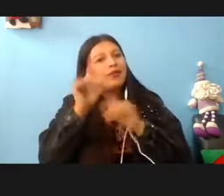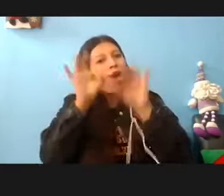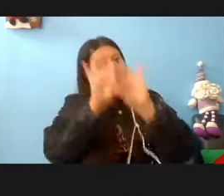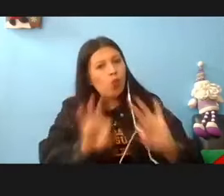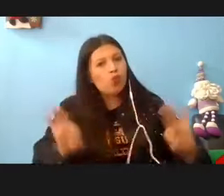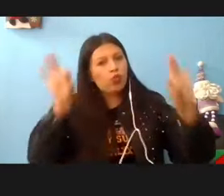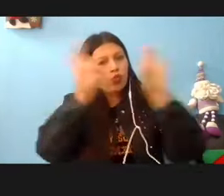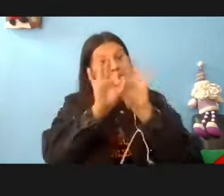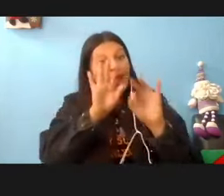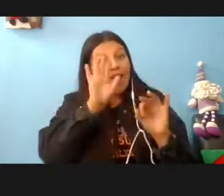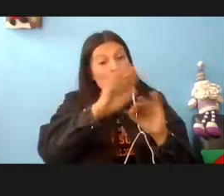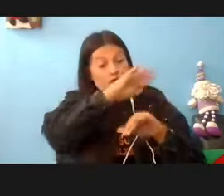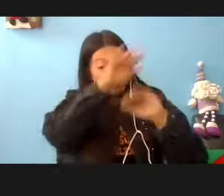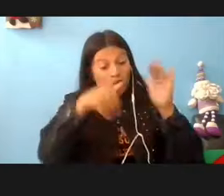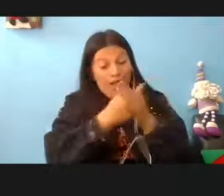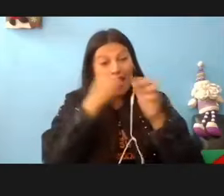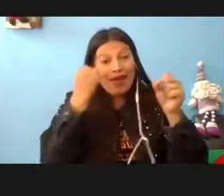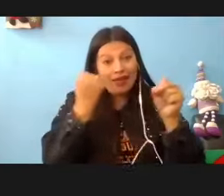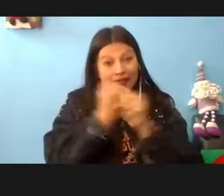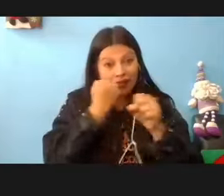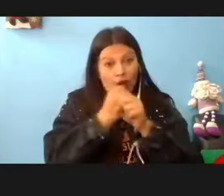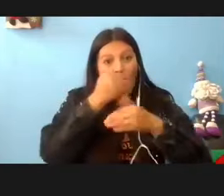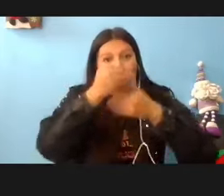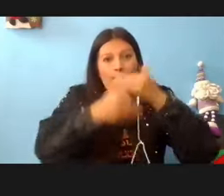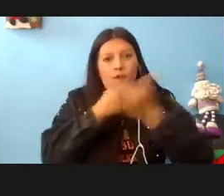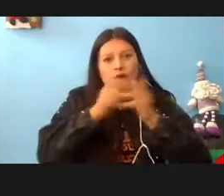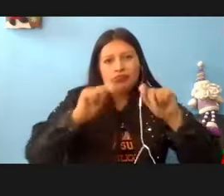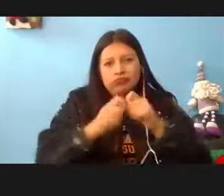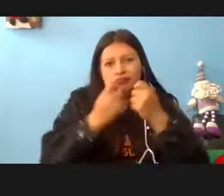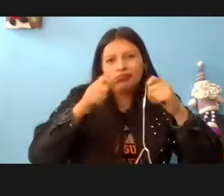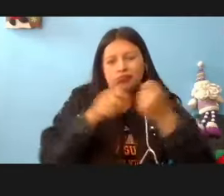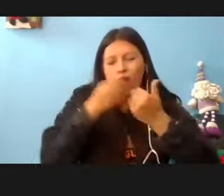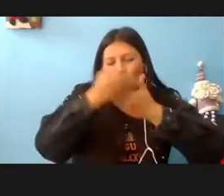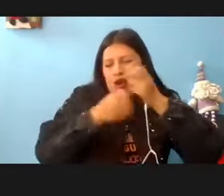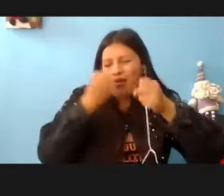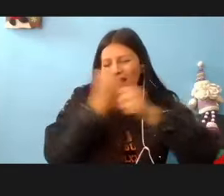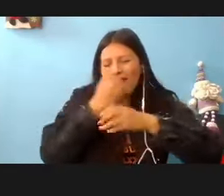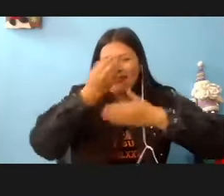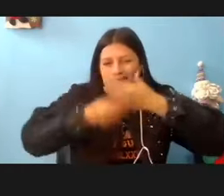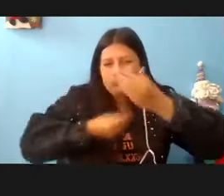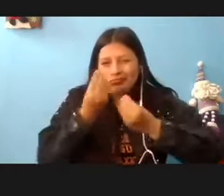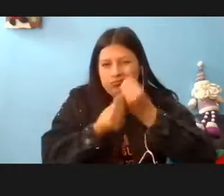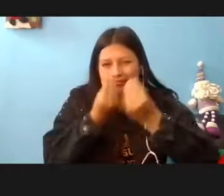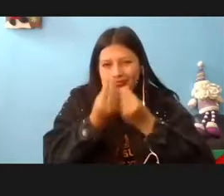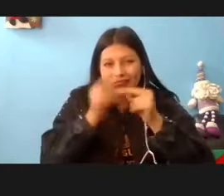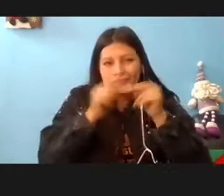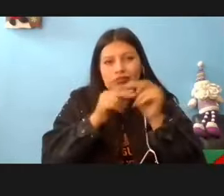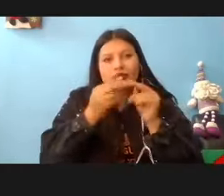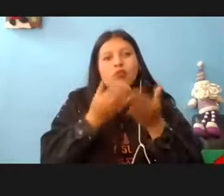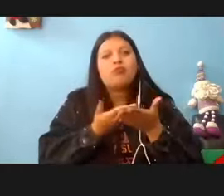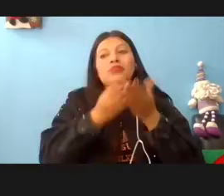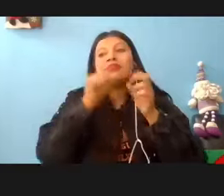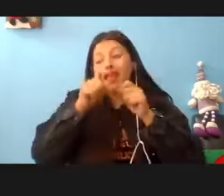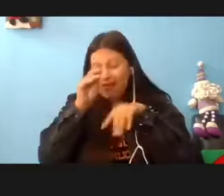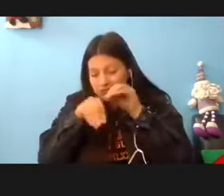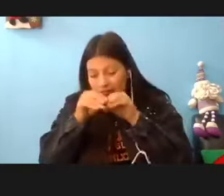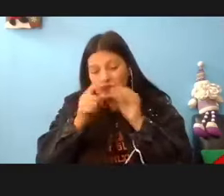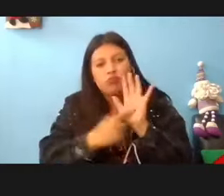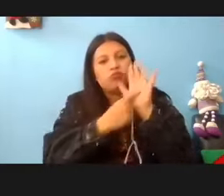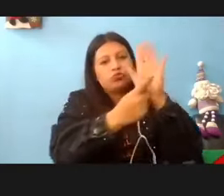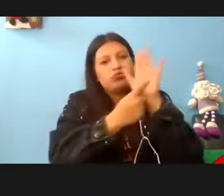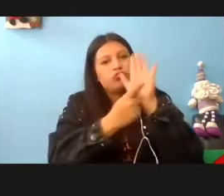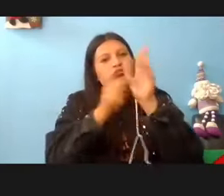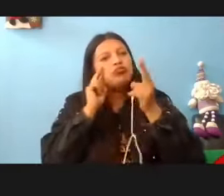importante que esos trabajos que se vayan tejiendo, que se van haciendo, se vayan dando a conocer. Para